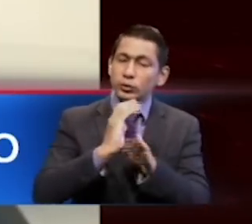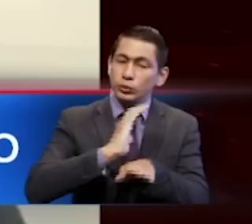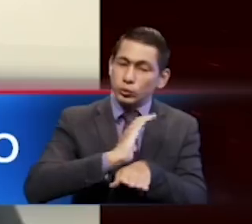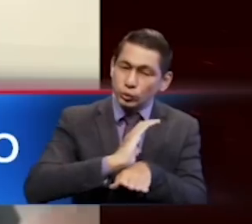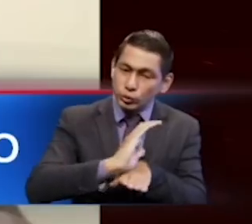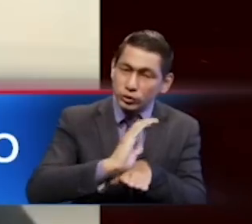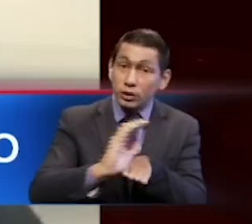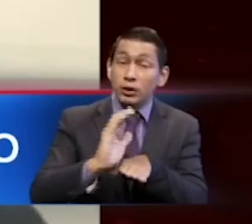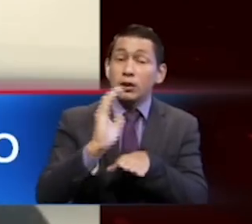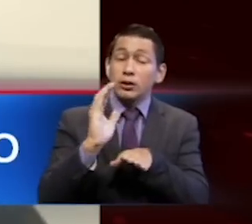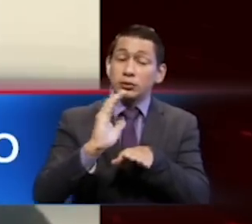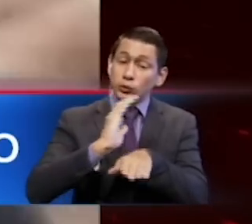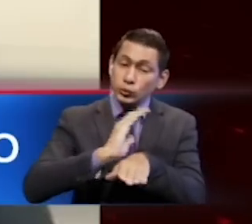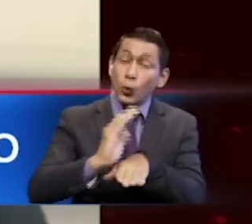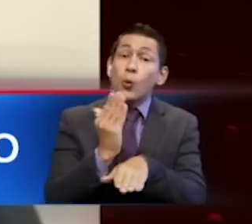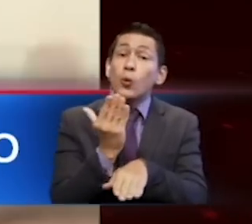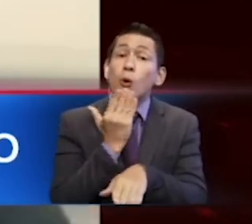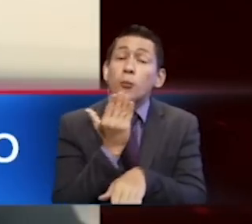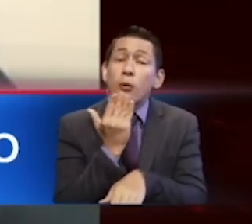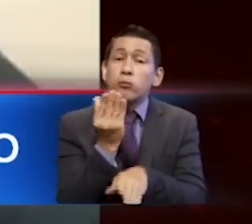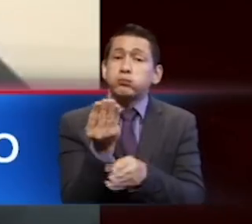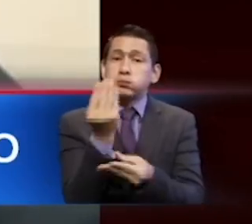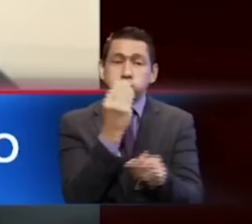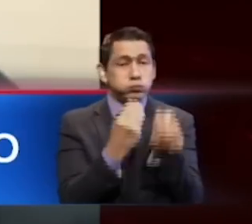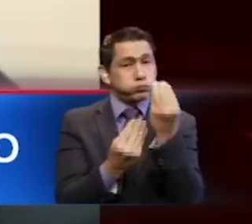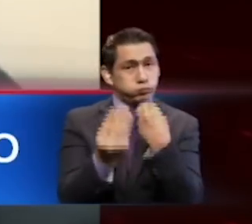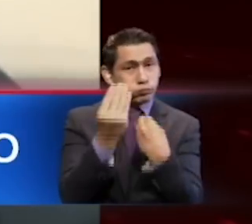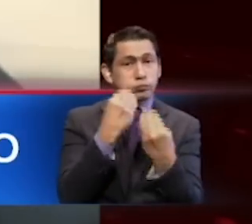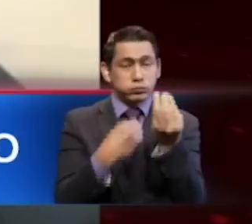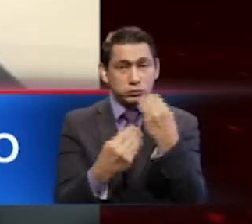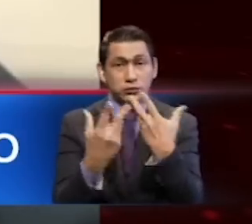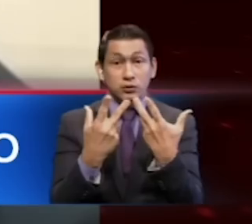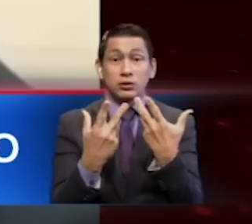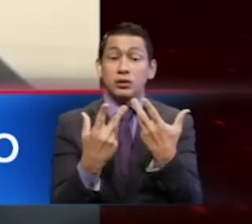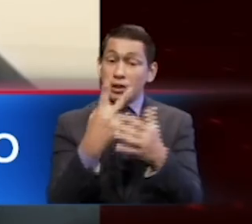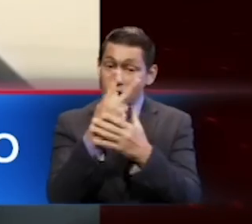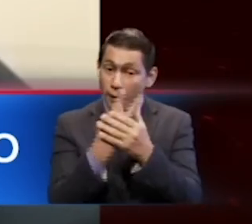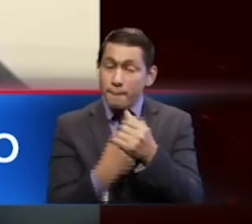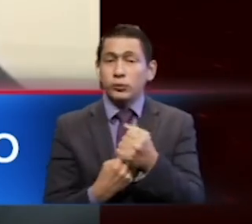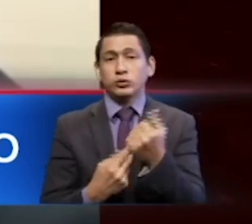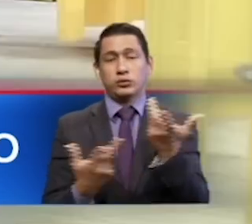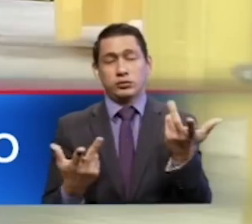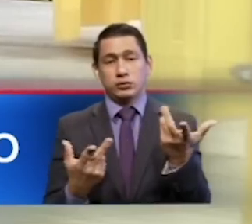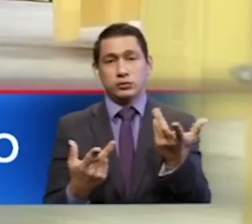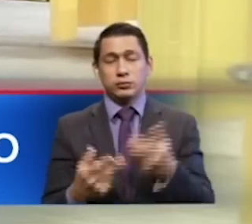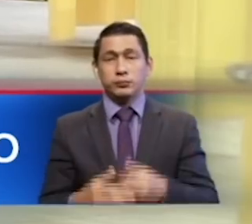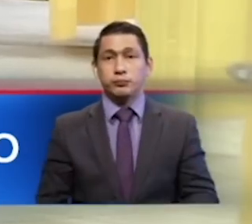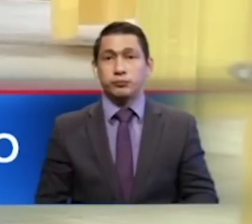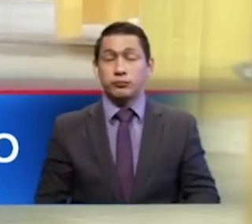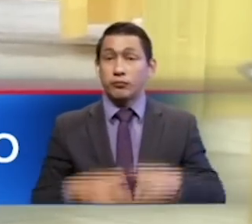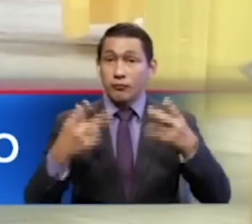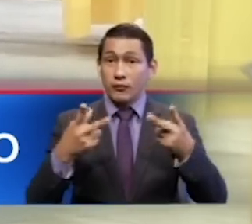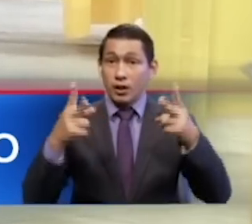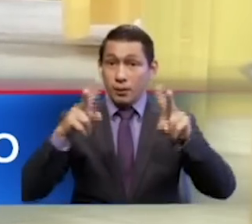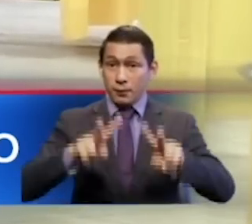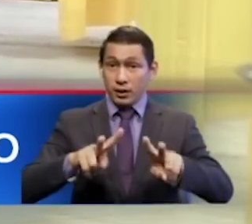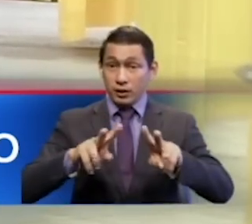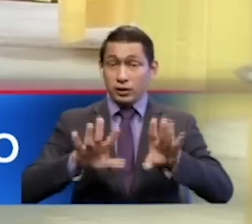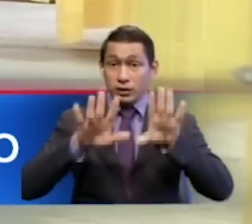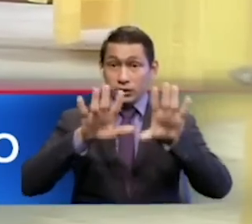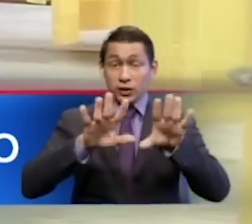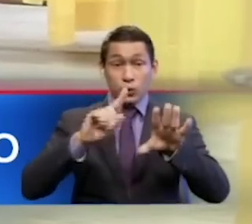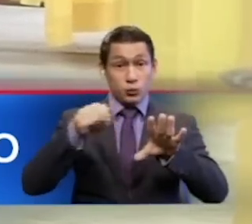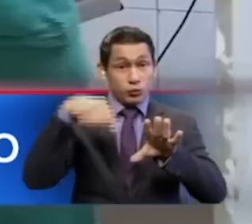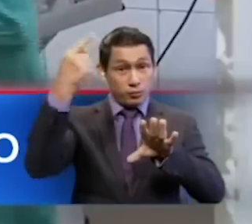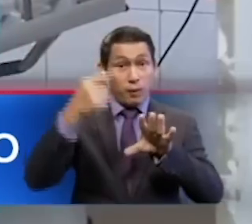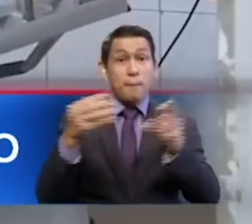actividad física. Entonces, una sin la otra van a ser menos efectivas o incluso no efectivas. Además, se advierte el lanzamiento de otro